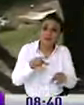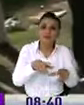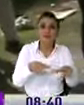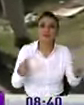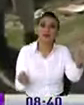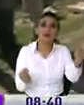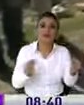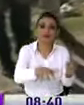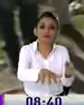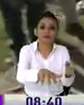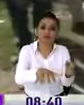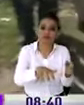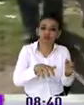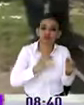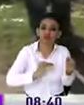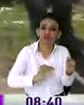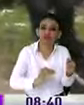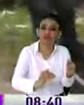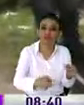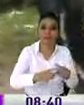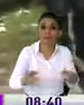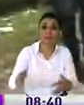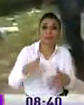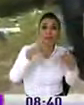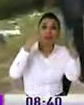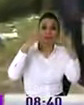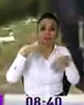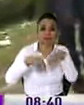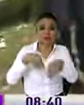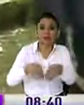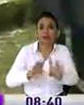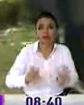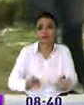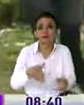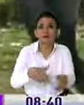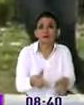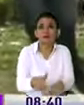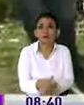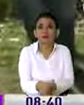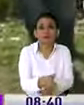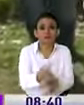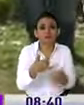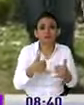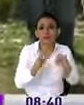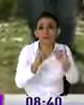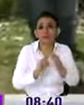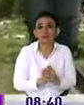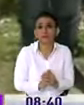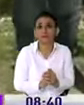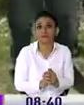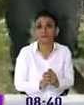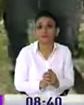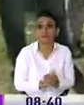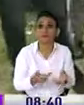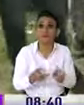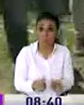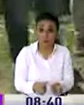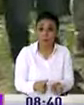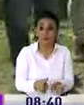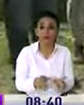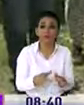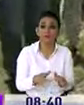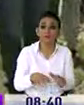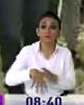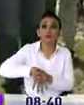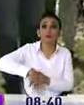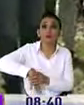deja igualando, pero con viento y todo. Solamente llegaron hasta aquí. Incluso recogieron, hay un fondo